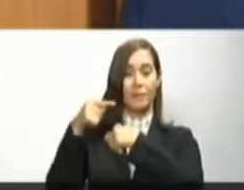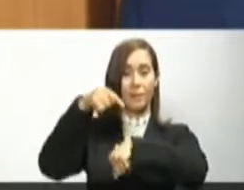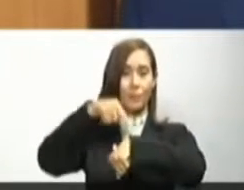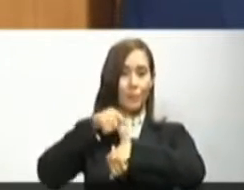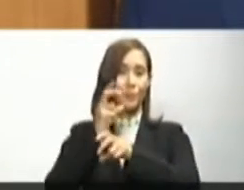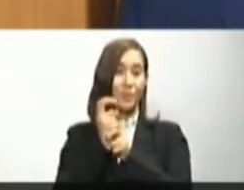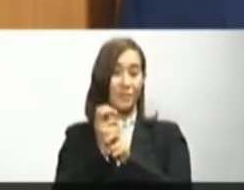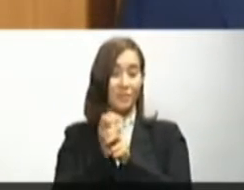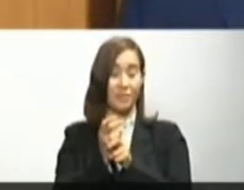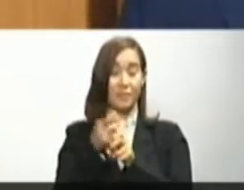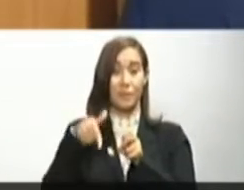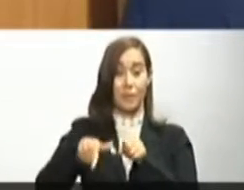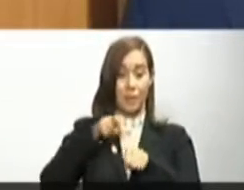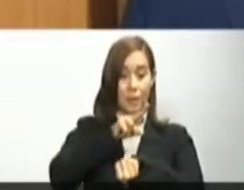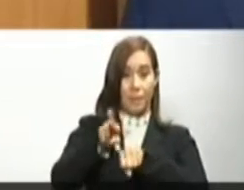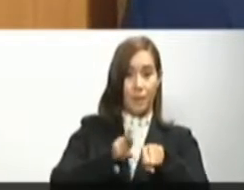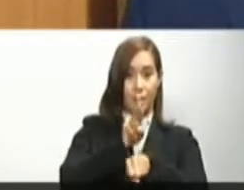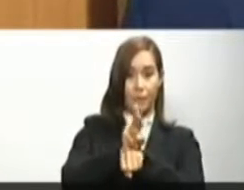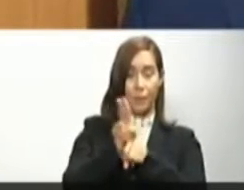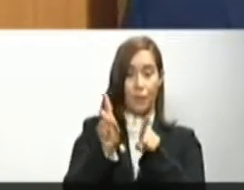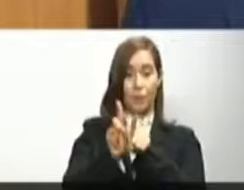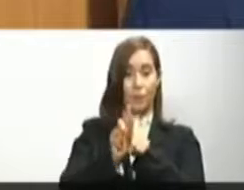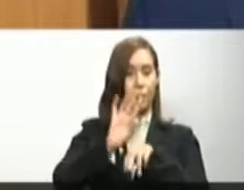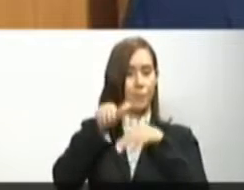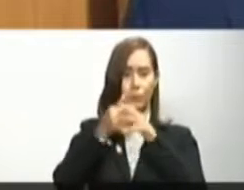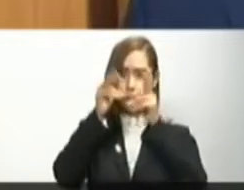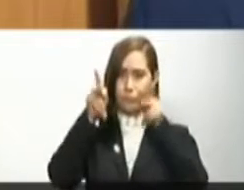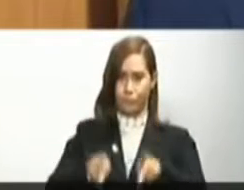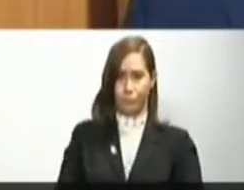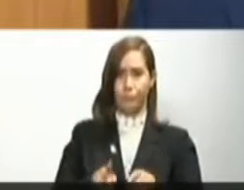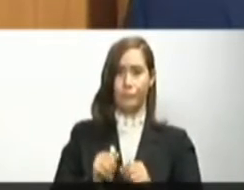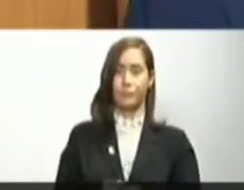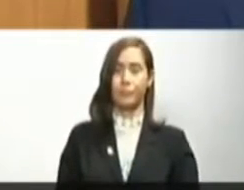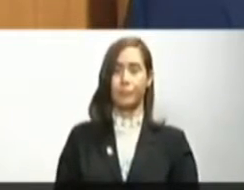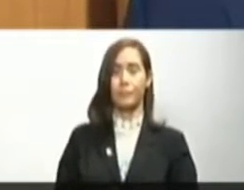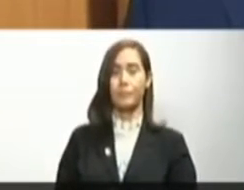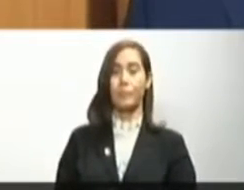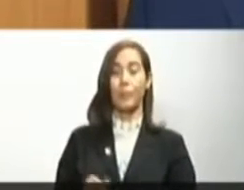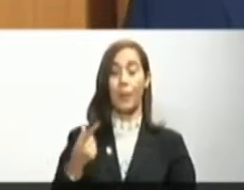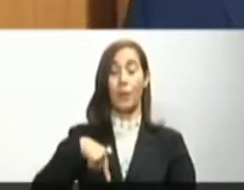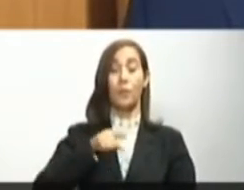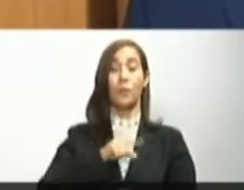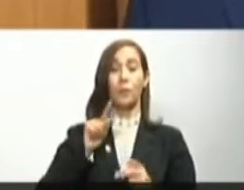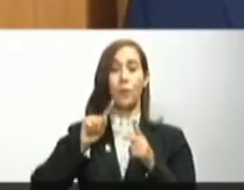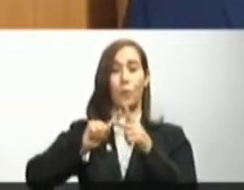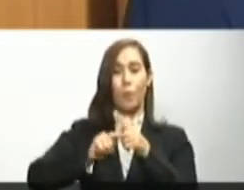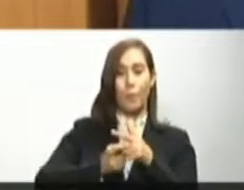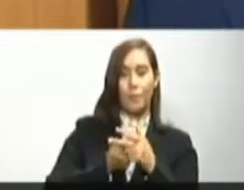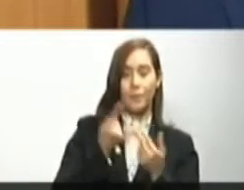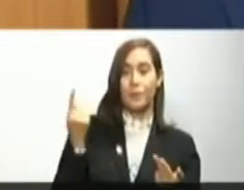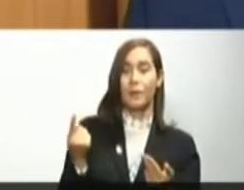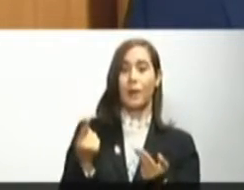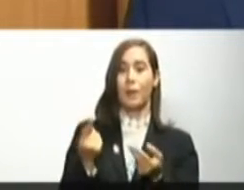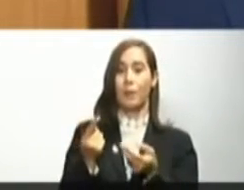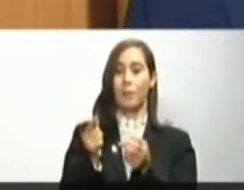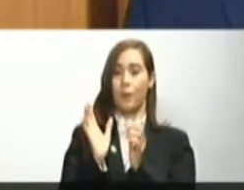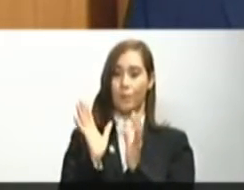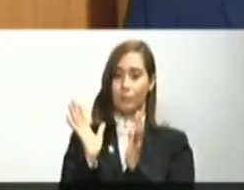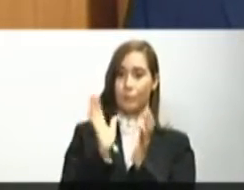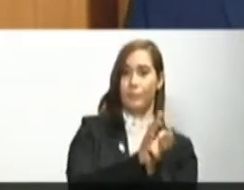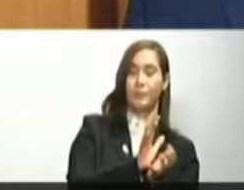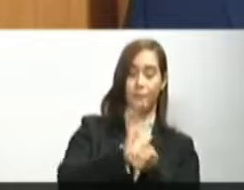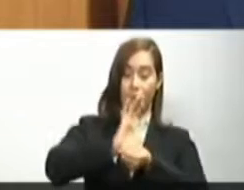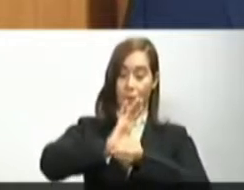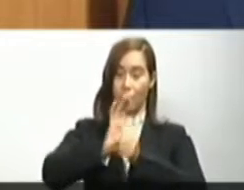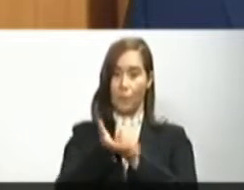crítico para la región y para la humanidad, en el cual comenzamos a salir de los estragos de la pandemia generados por